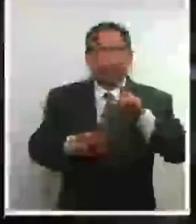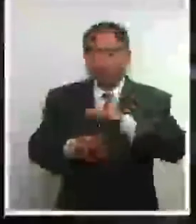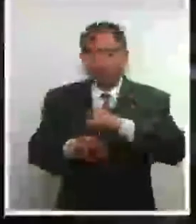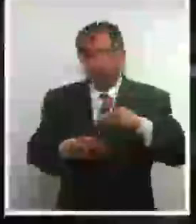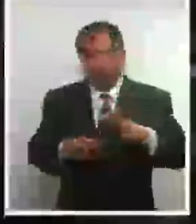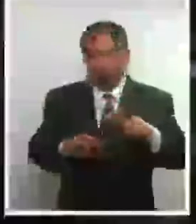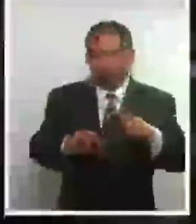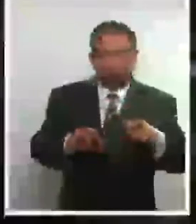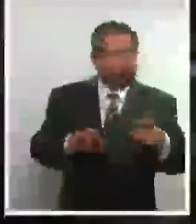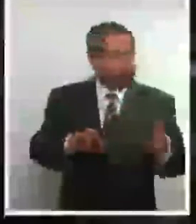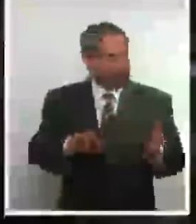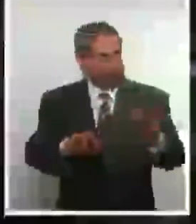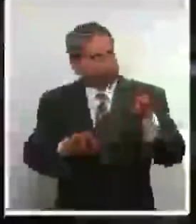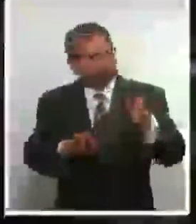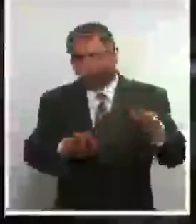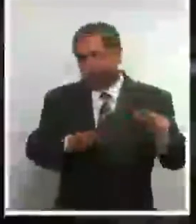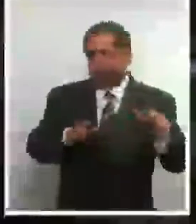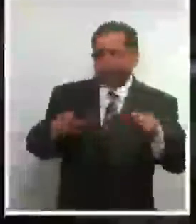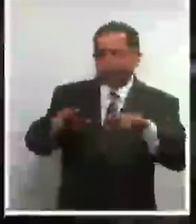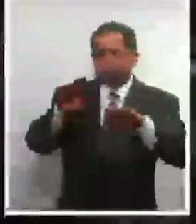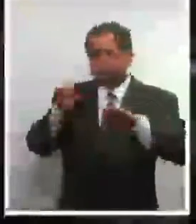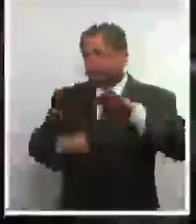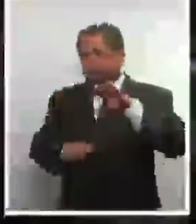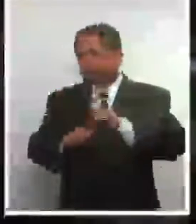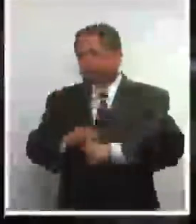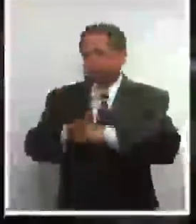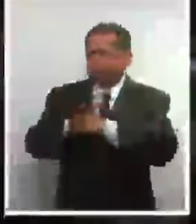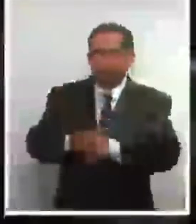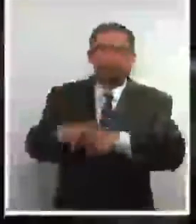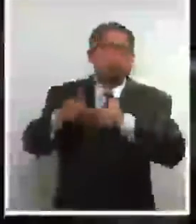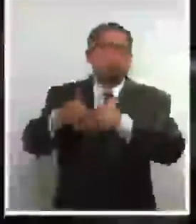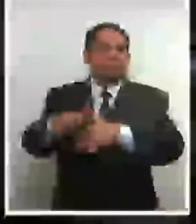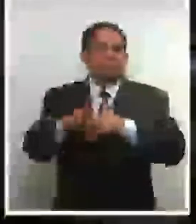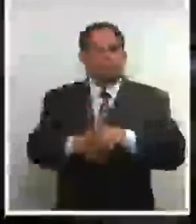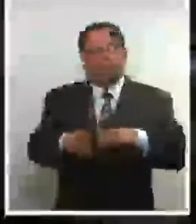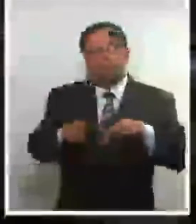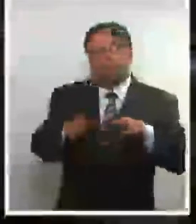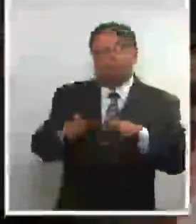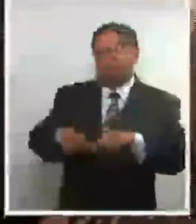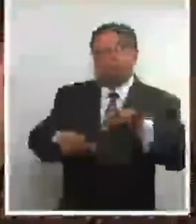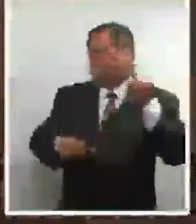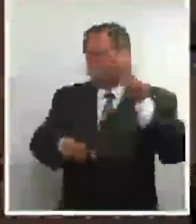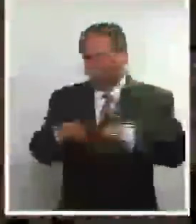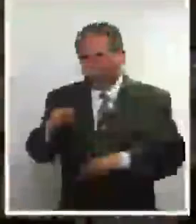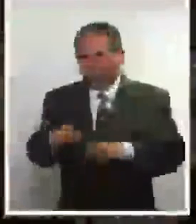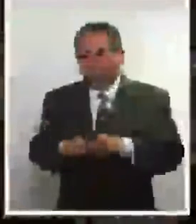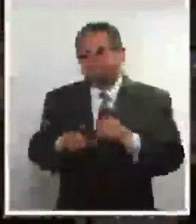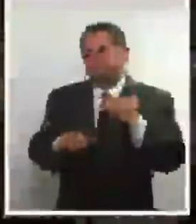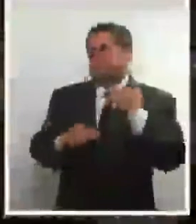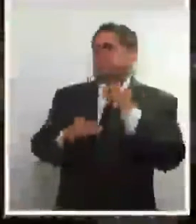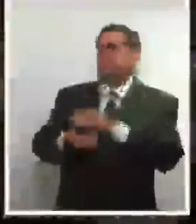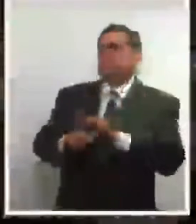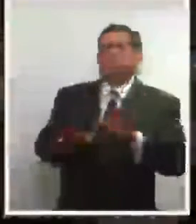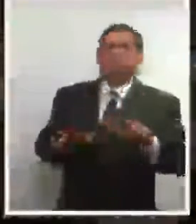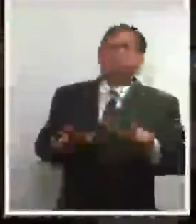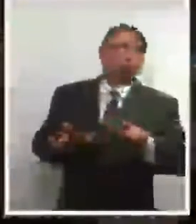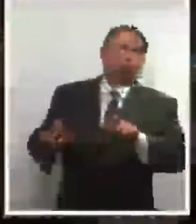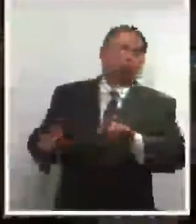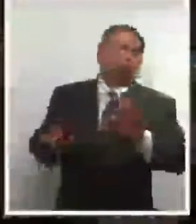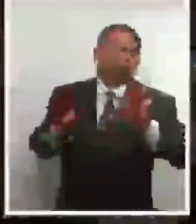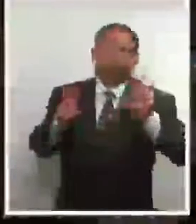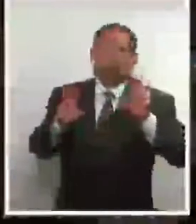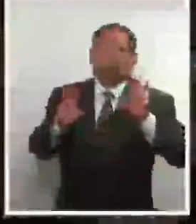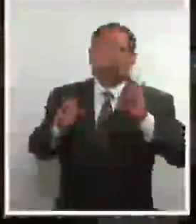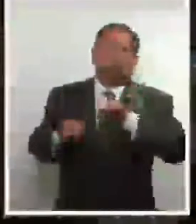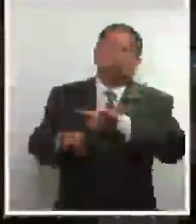la fuerza pública para reprimir manifestaciones o limitar e impedir